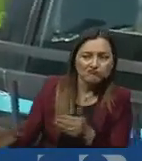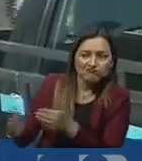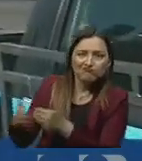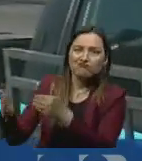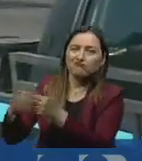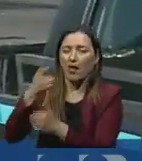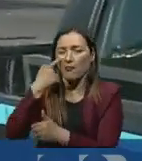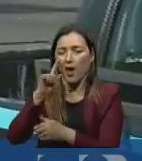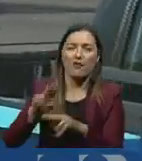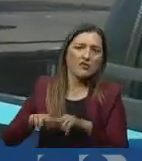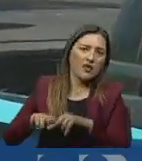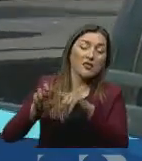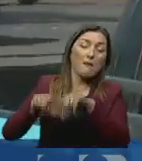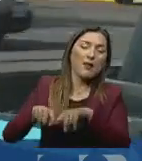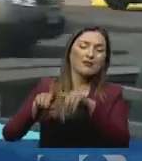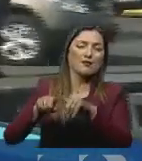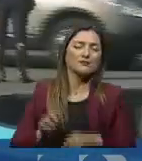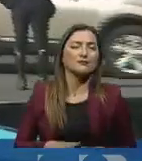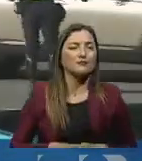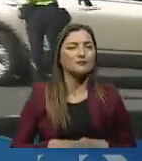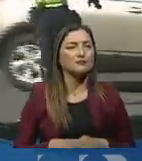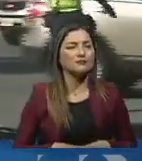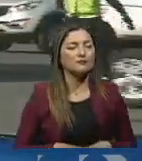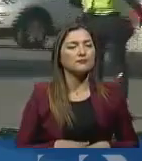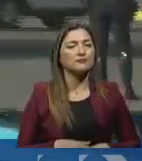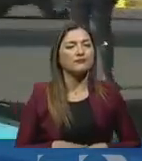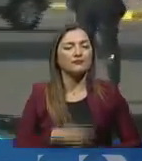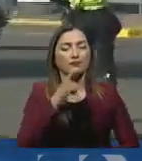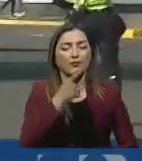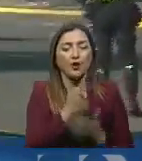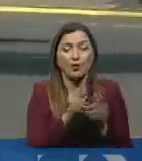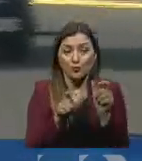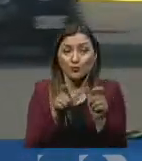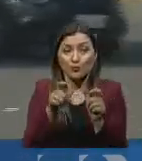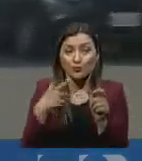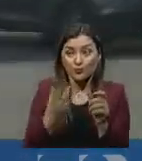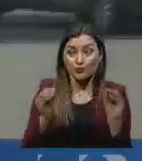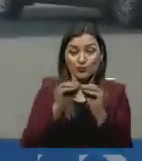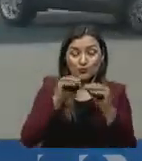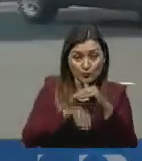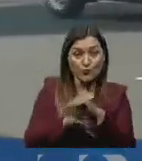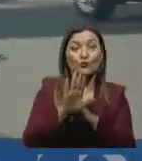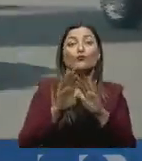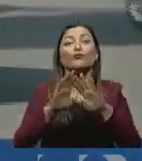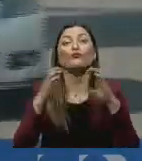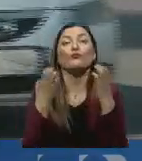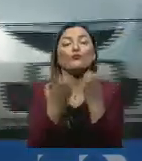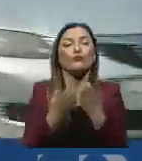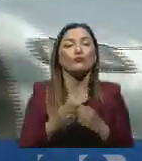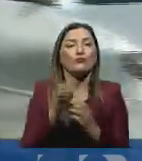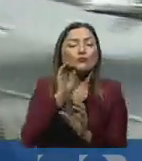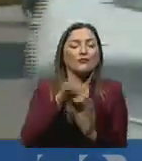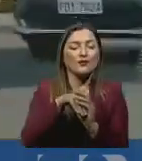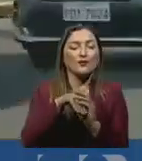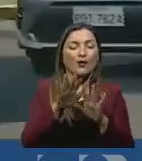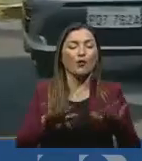de de vías restringida efectivamente si la cantidad de los usuarios en los ingresos al estadio olímpico incluso dentro